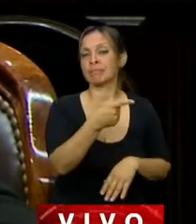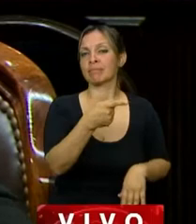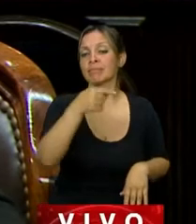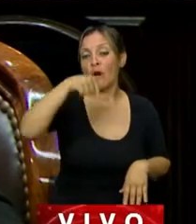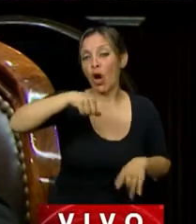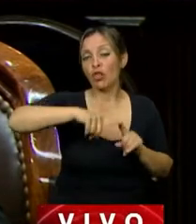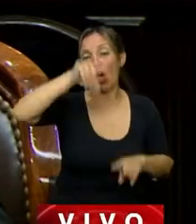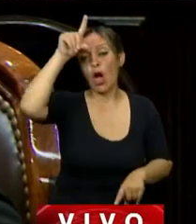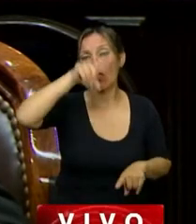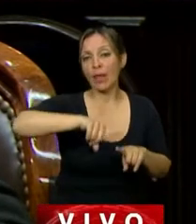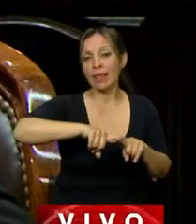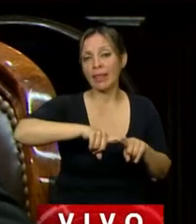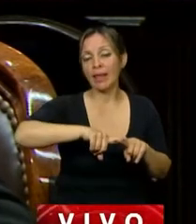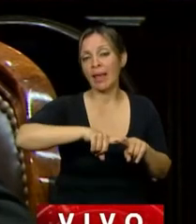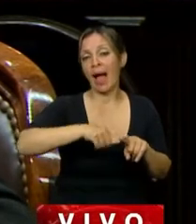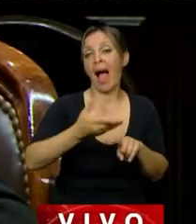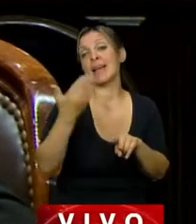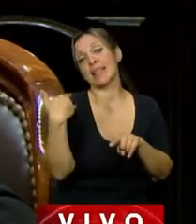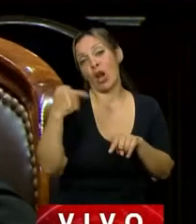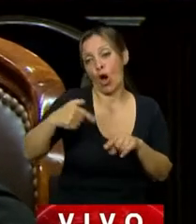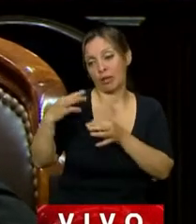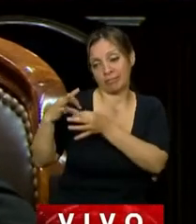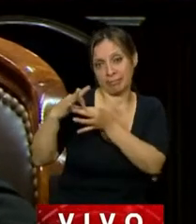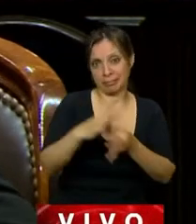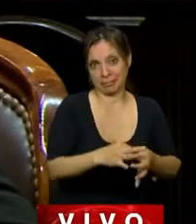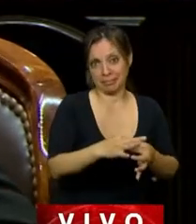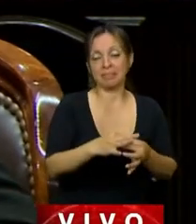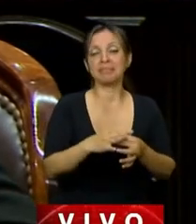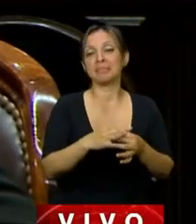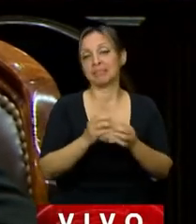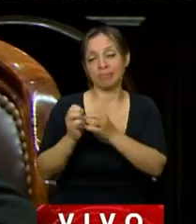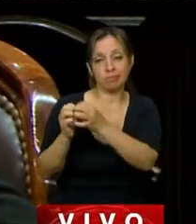este día de ayer y estas horas